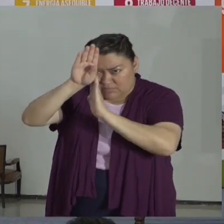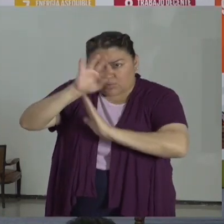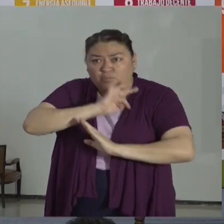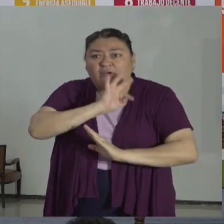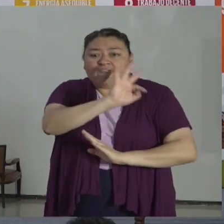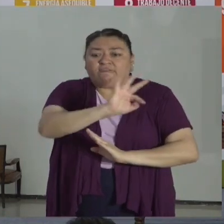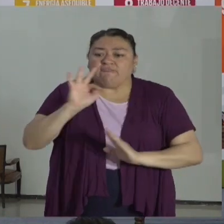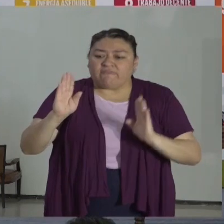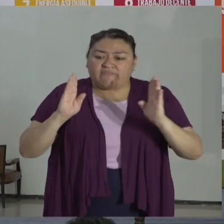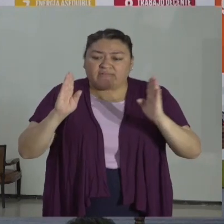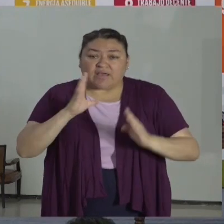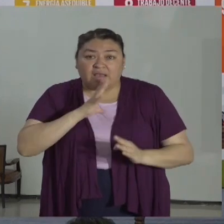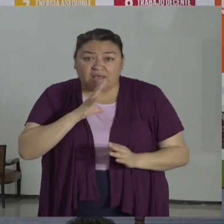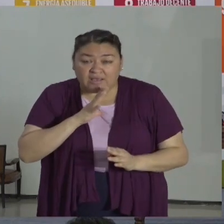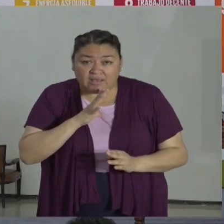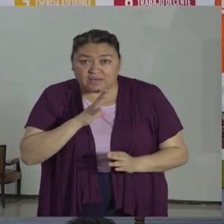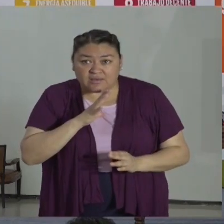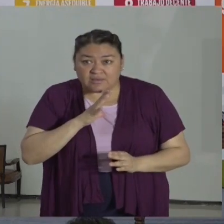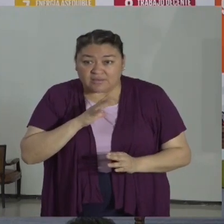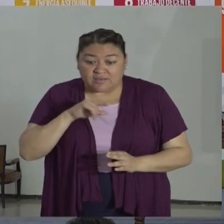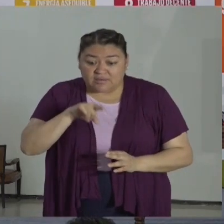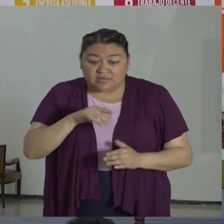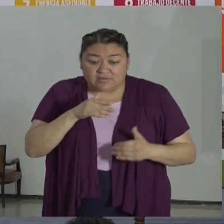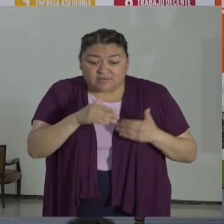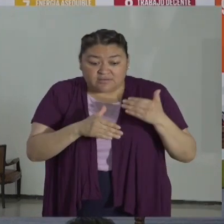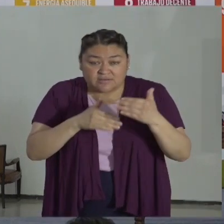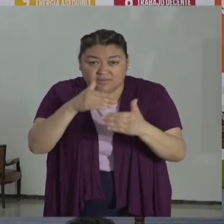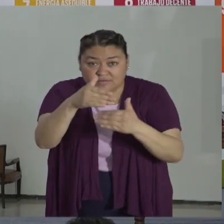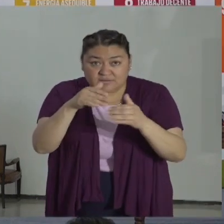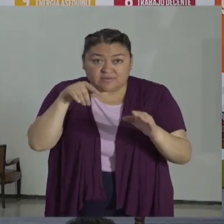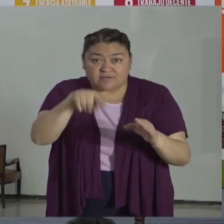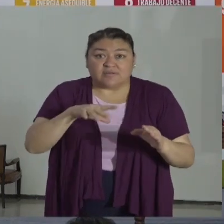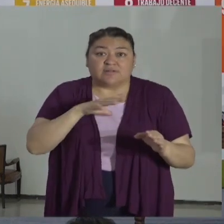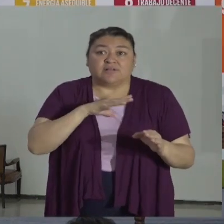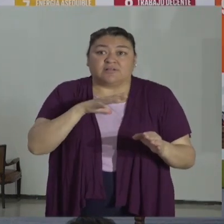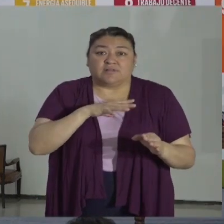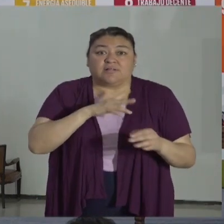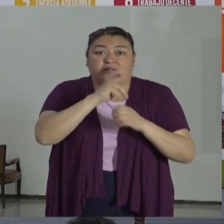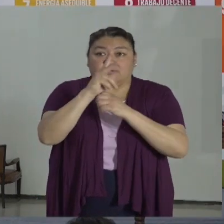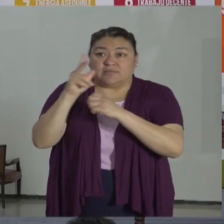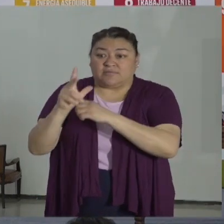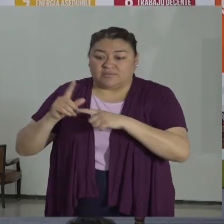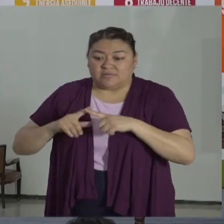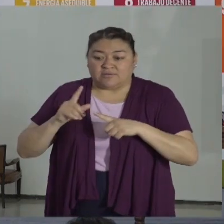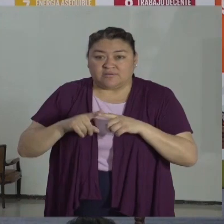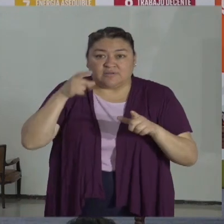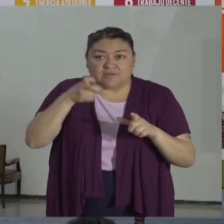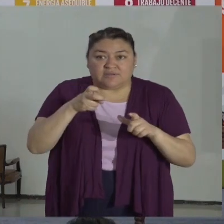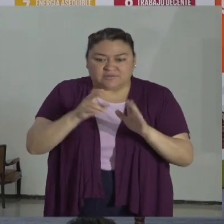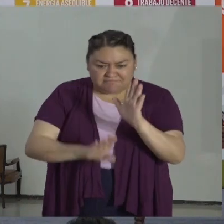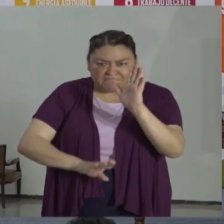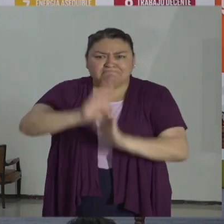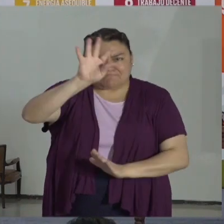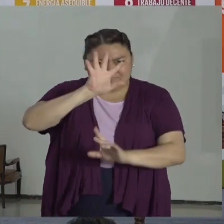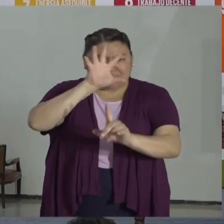PNUD en 1985 como oficial profesional junior en Guinea